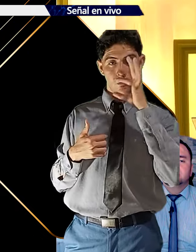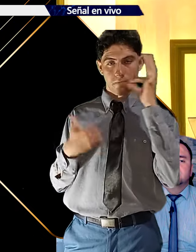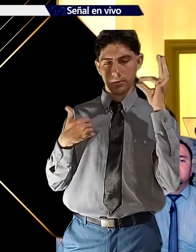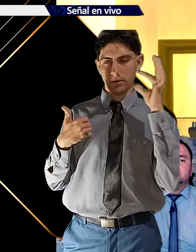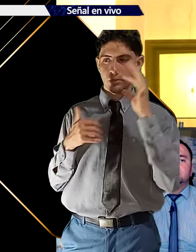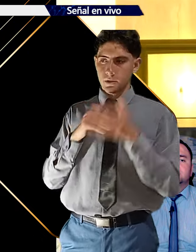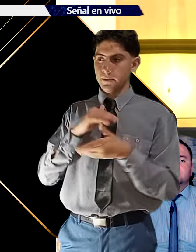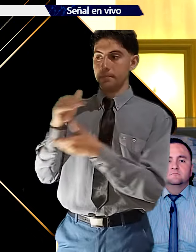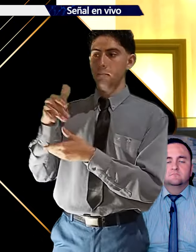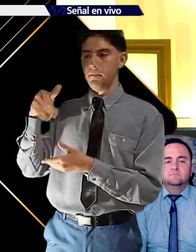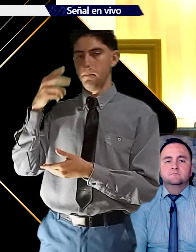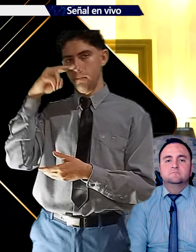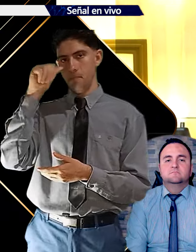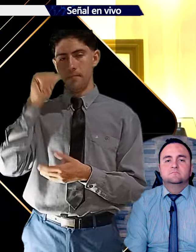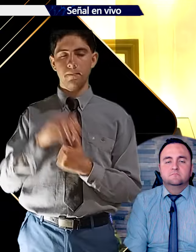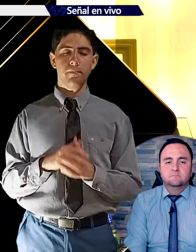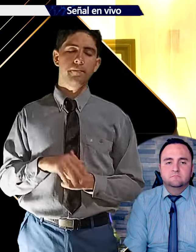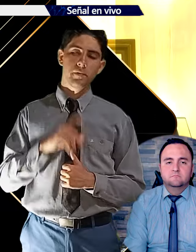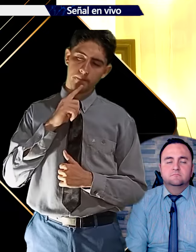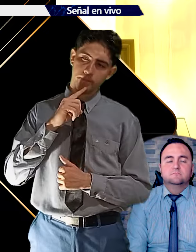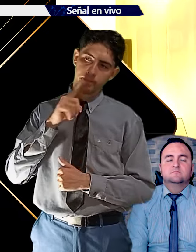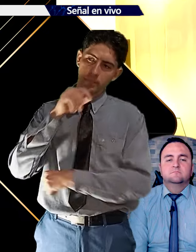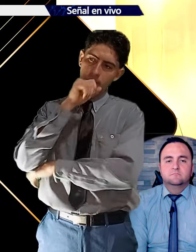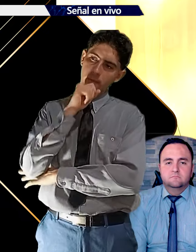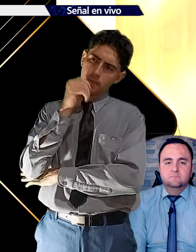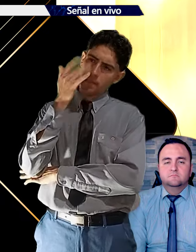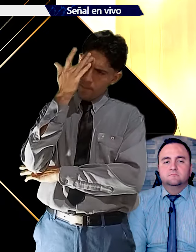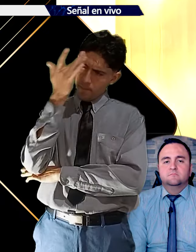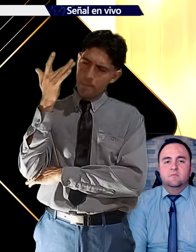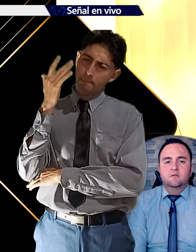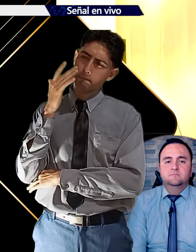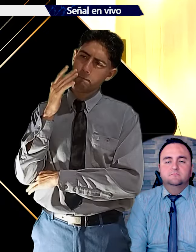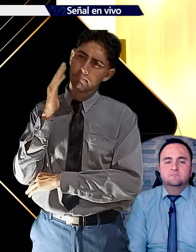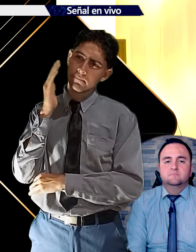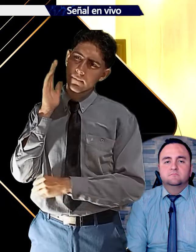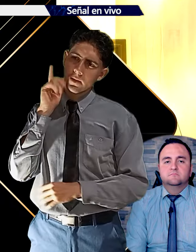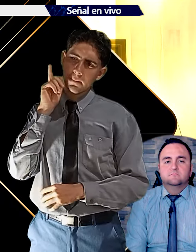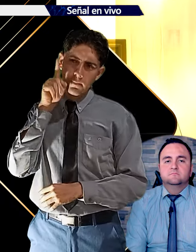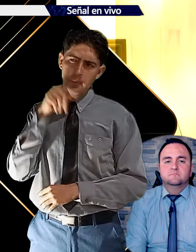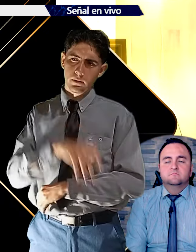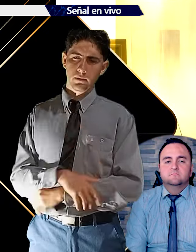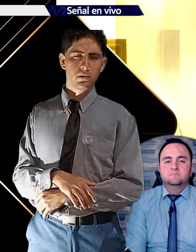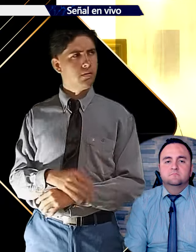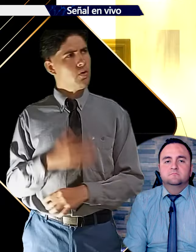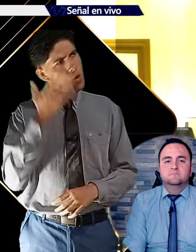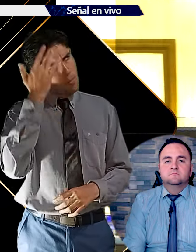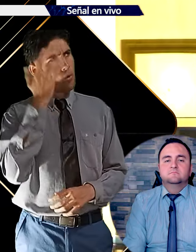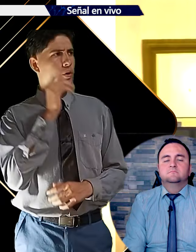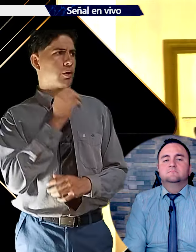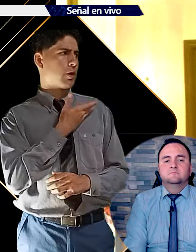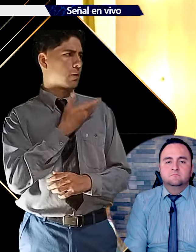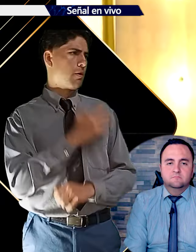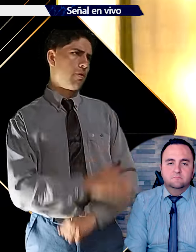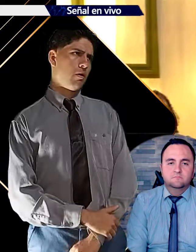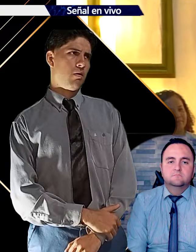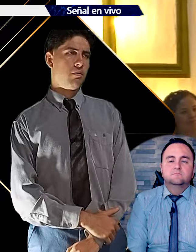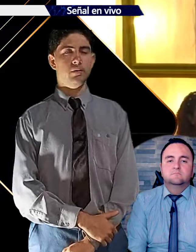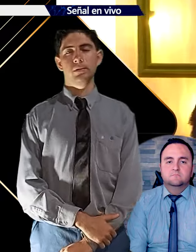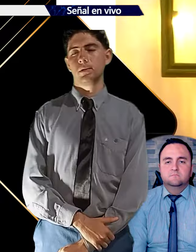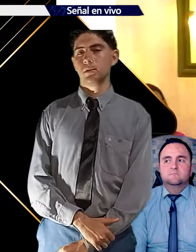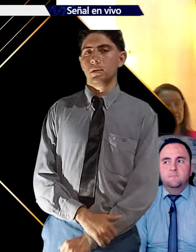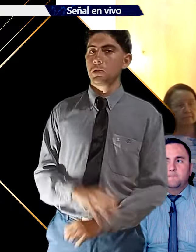me senté con ella. Cuando terminamos de comer, le dije, reina, mírame. Sí, mami, ¿qué pasó? Le dije, ¿por qué me mientes? ¿Qué pasó, mami? ¿Tú por qué me dijiste